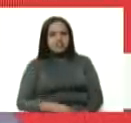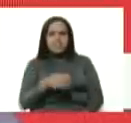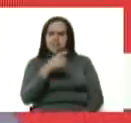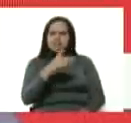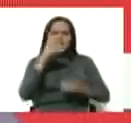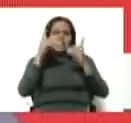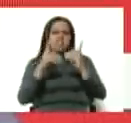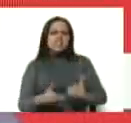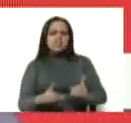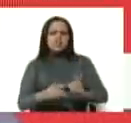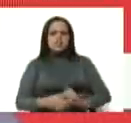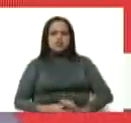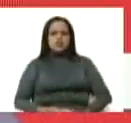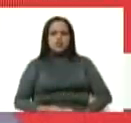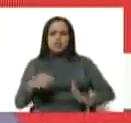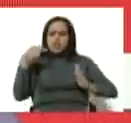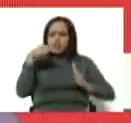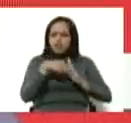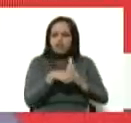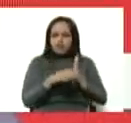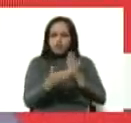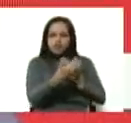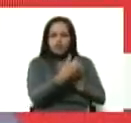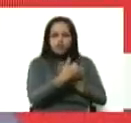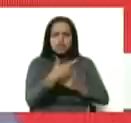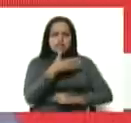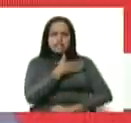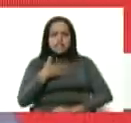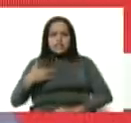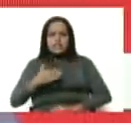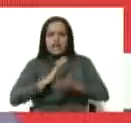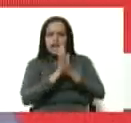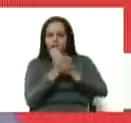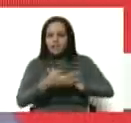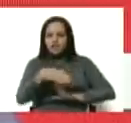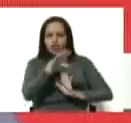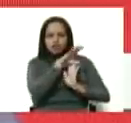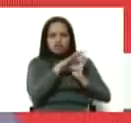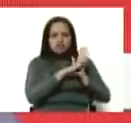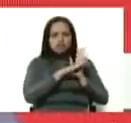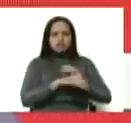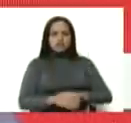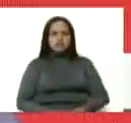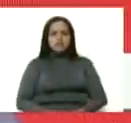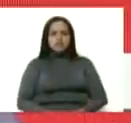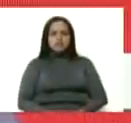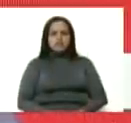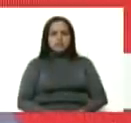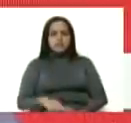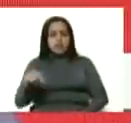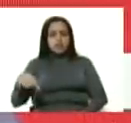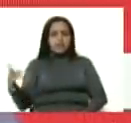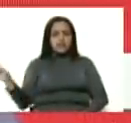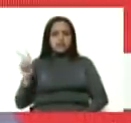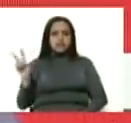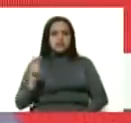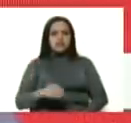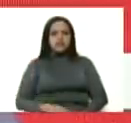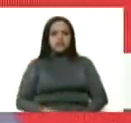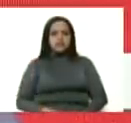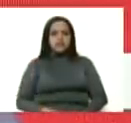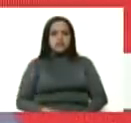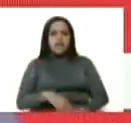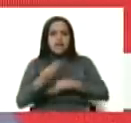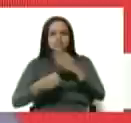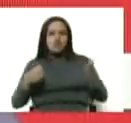decisión cuyo trasfondo es vulnerar la constitucionalidad de Venezuela, dar un